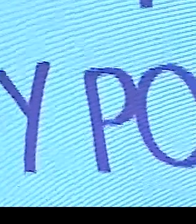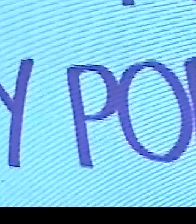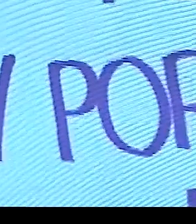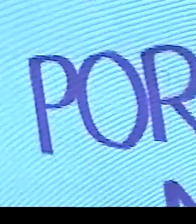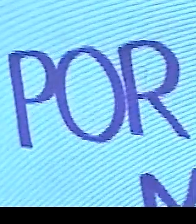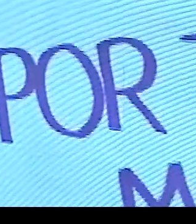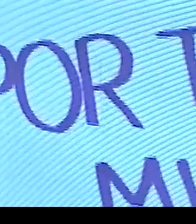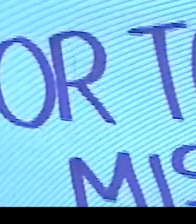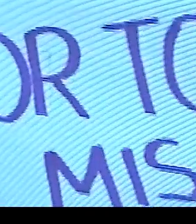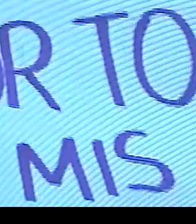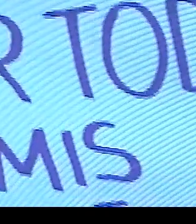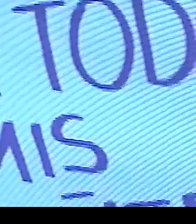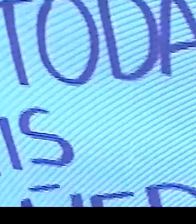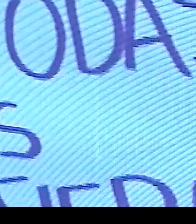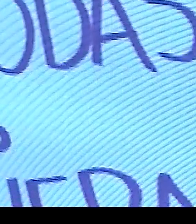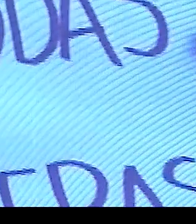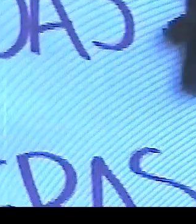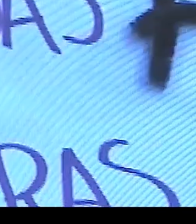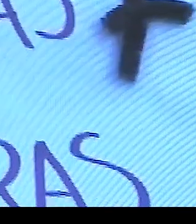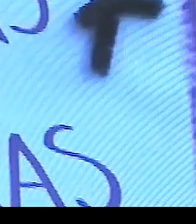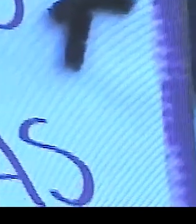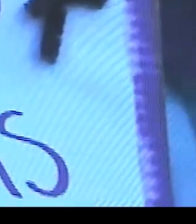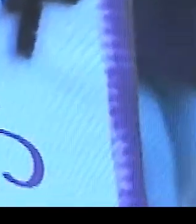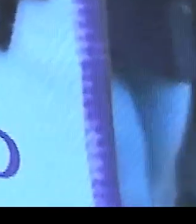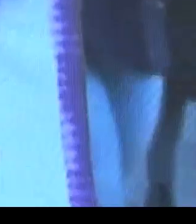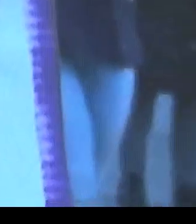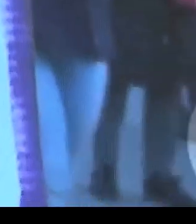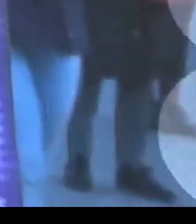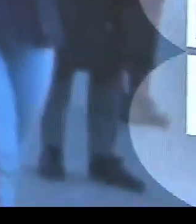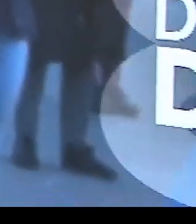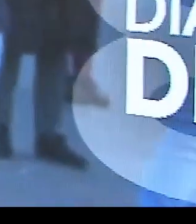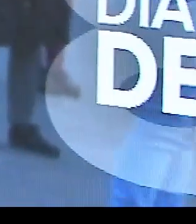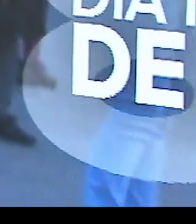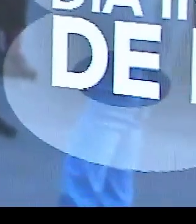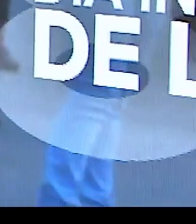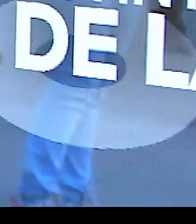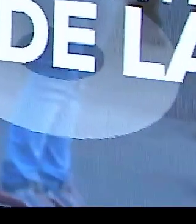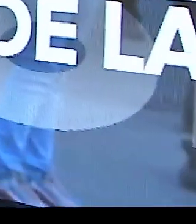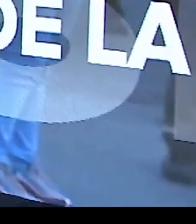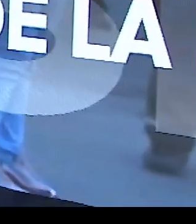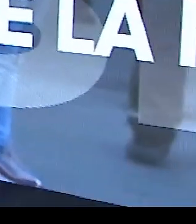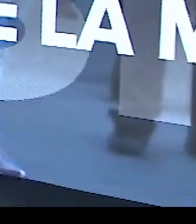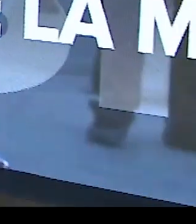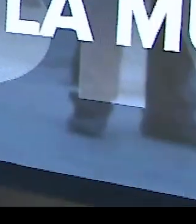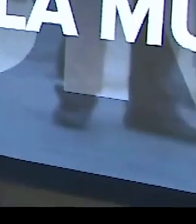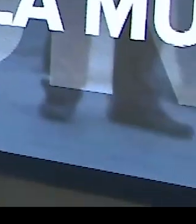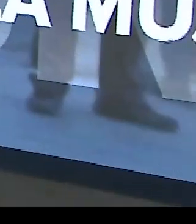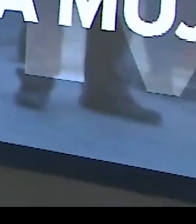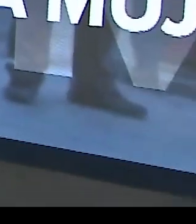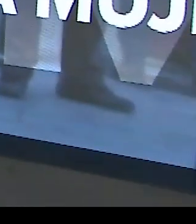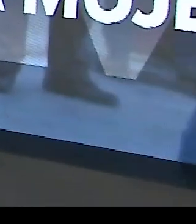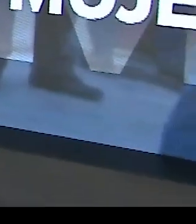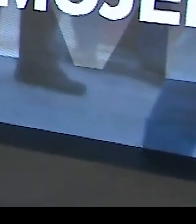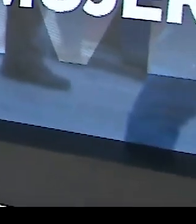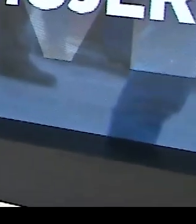La pandemia impidió el año pasado celebrar manifestaciones multitudinarias. Con la situación ahora más controlada, miles de mujeres saldrán